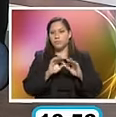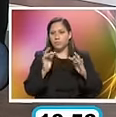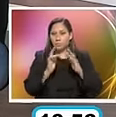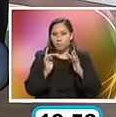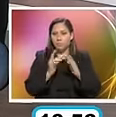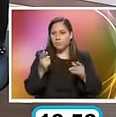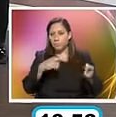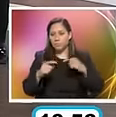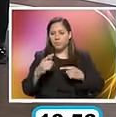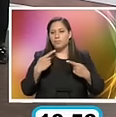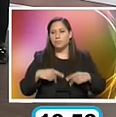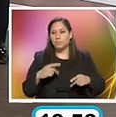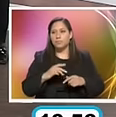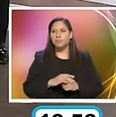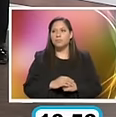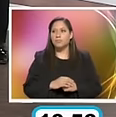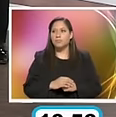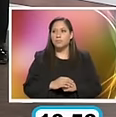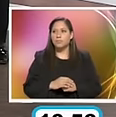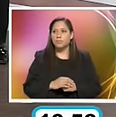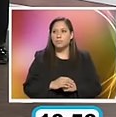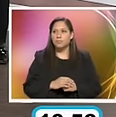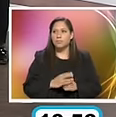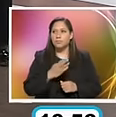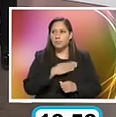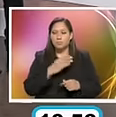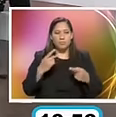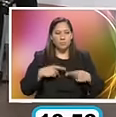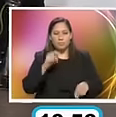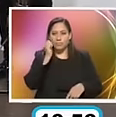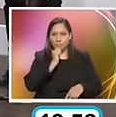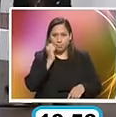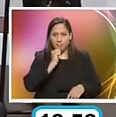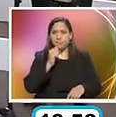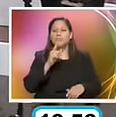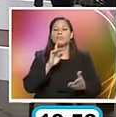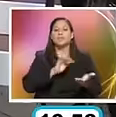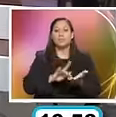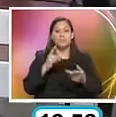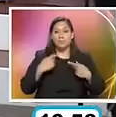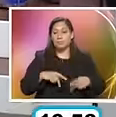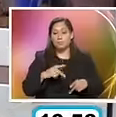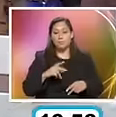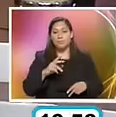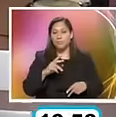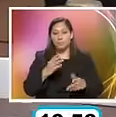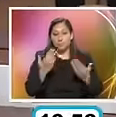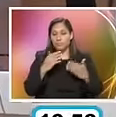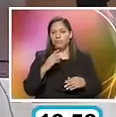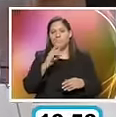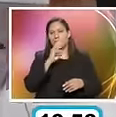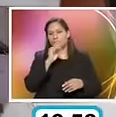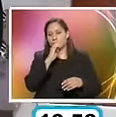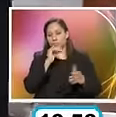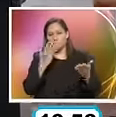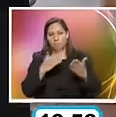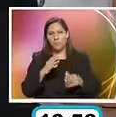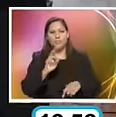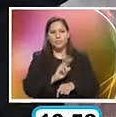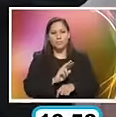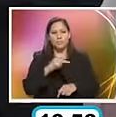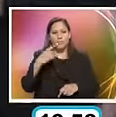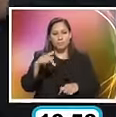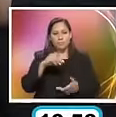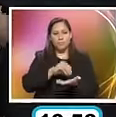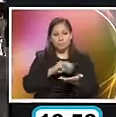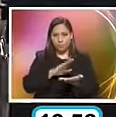con su público? Bueno, el público lo es todo para nosotros. Eso Sin es el apoyo todo. del público no podemos hacer nada. Muy bien, estaremos pendientes de todas